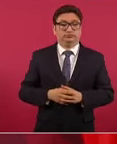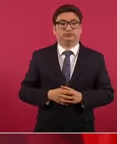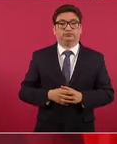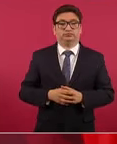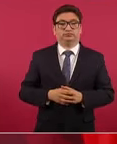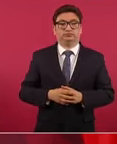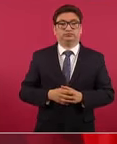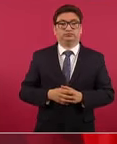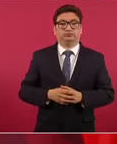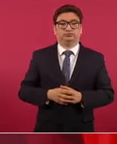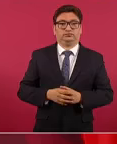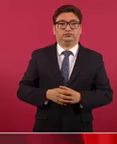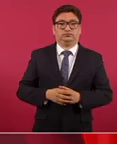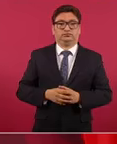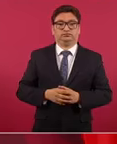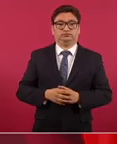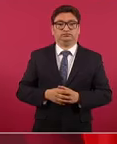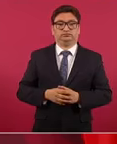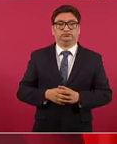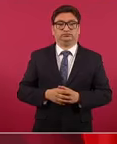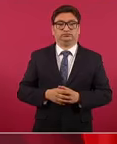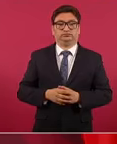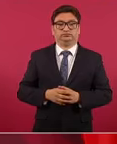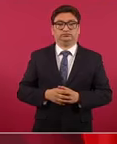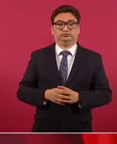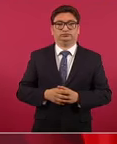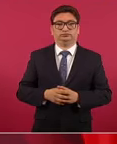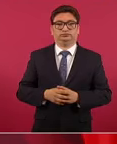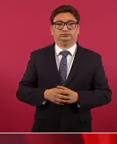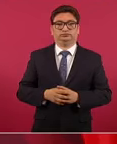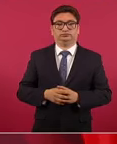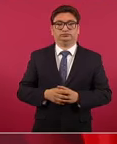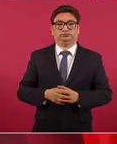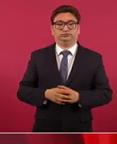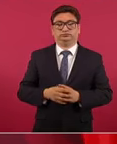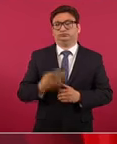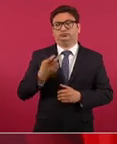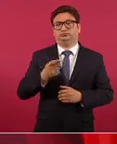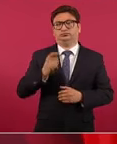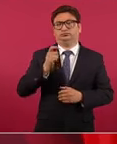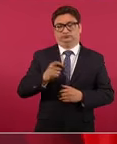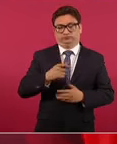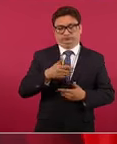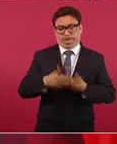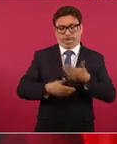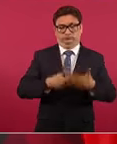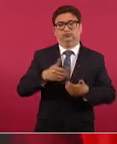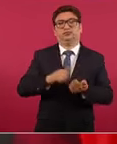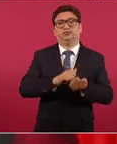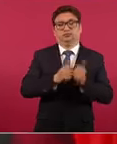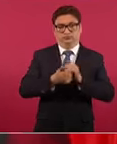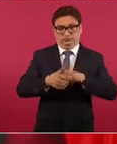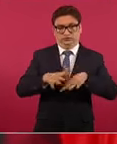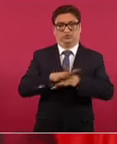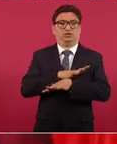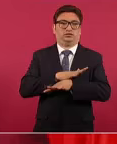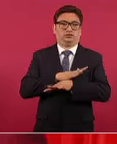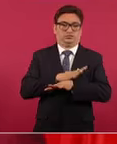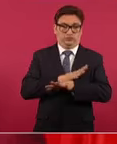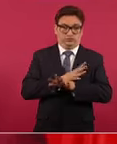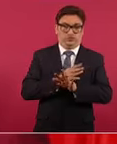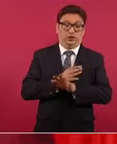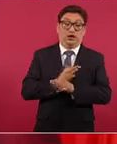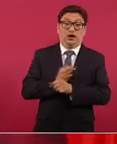que esto nos ha significado un cambio bueno quedan todavía